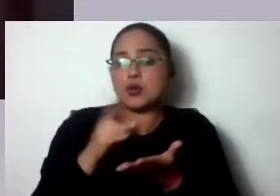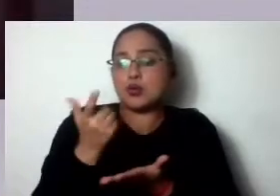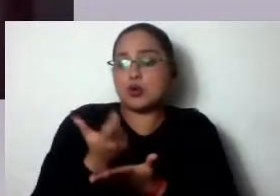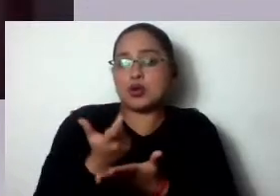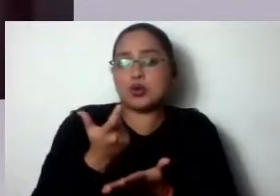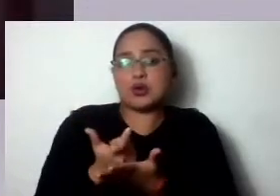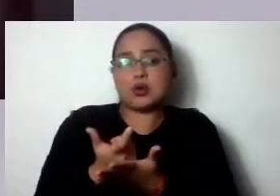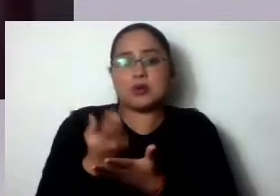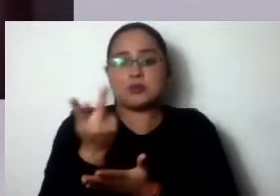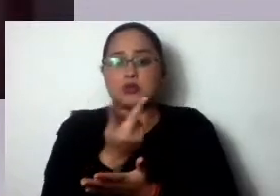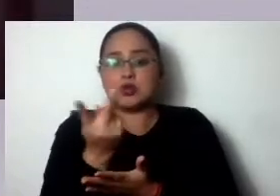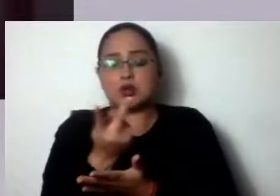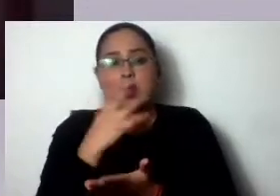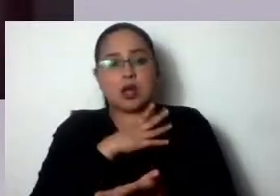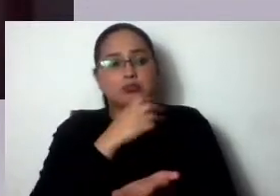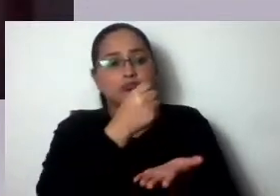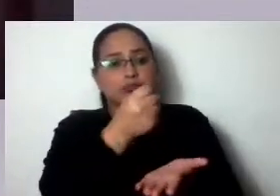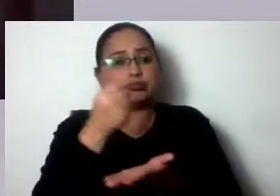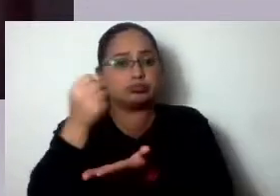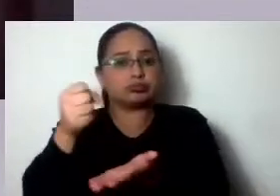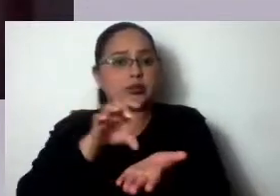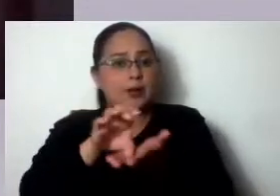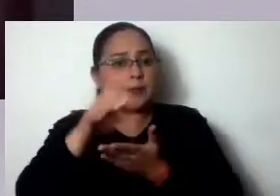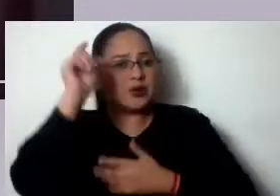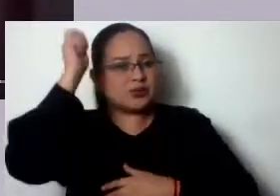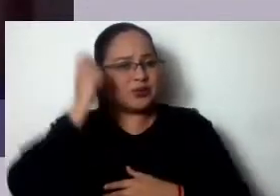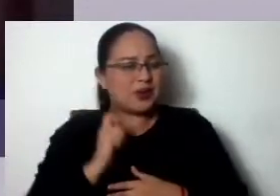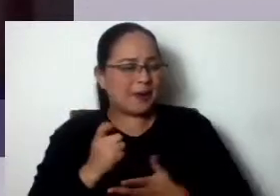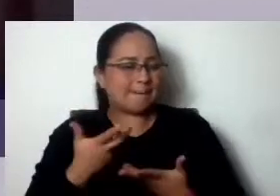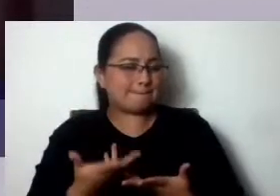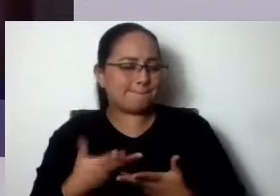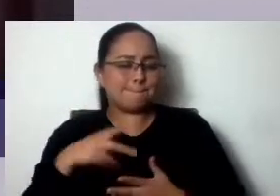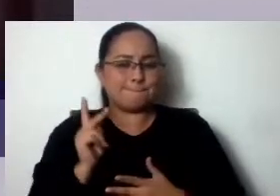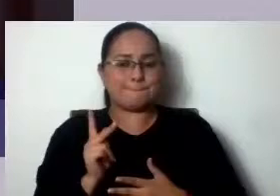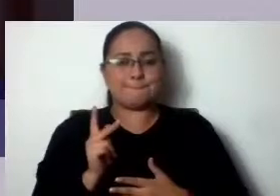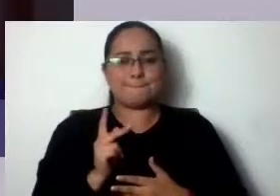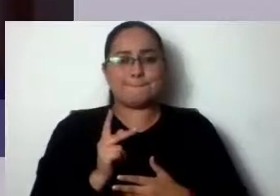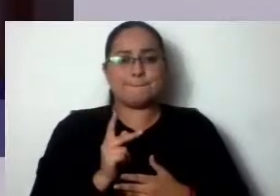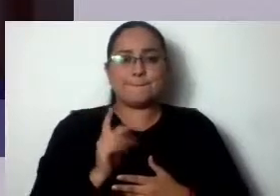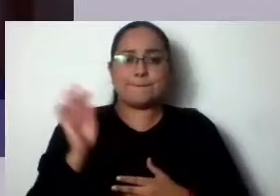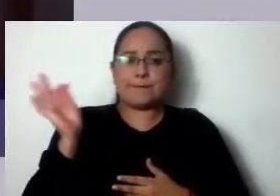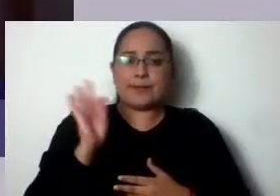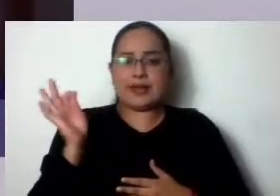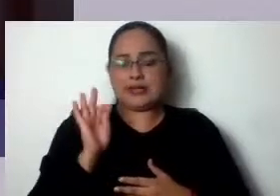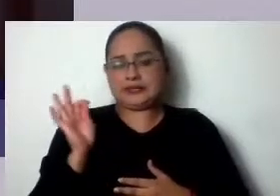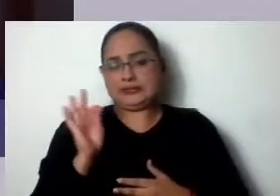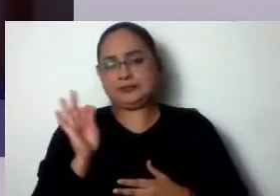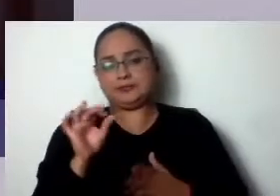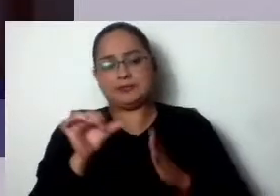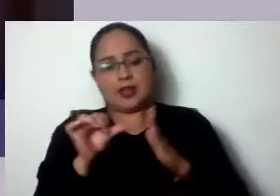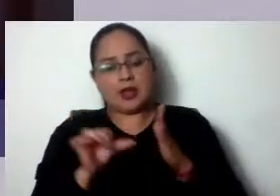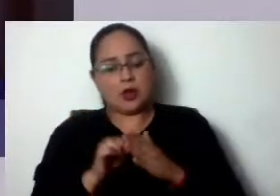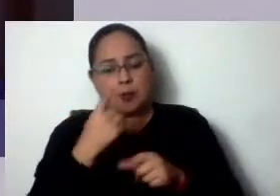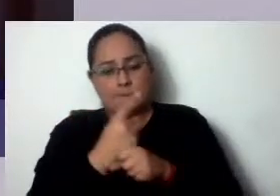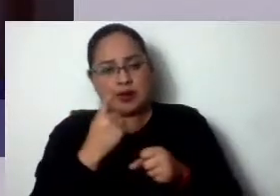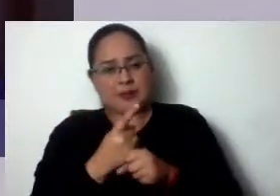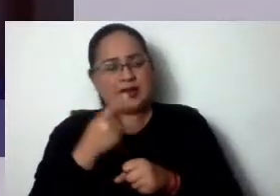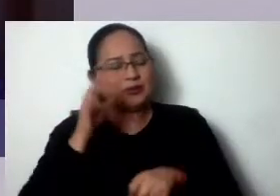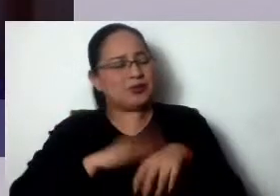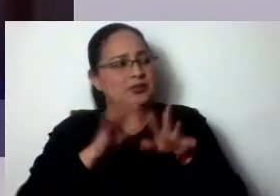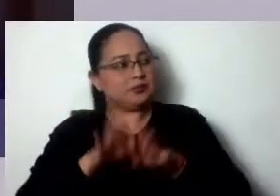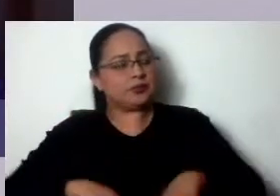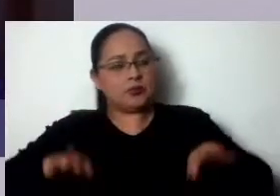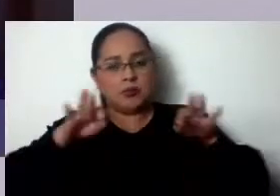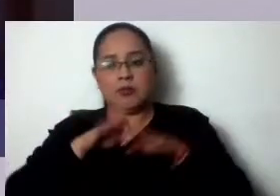ambos grupos recibirán sin embargo con independencia de que prevalece el imperativo del artículo 1º y que además